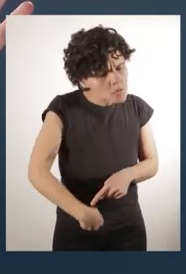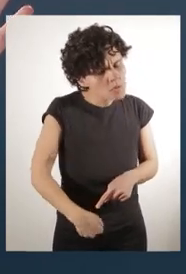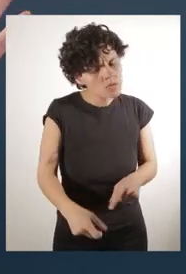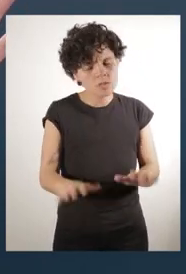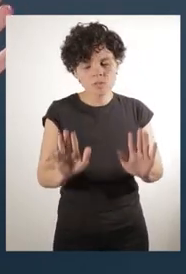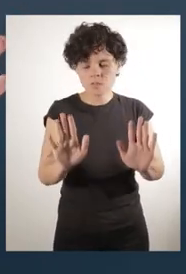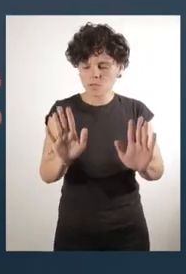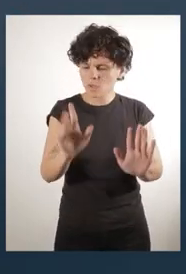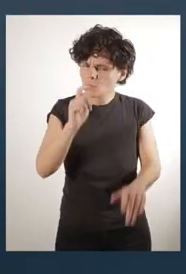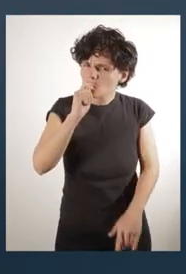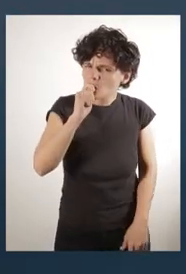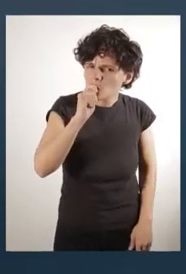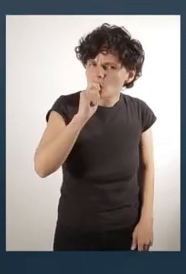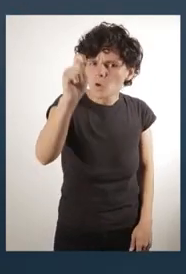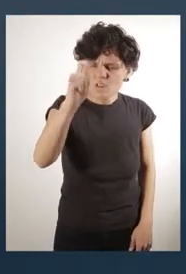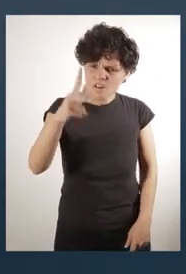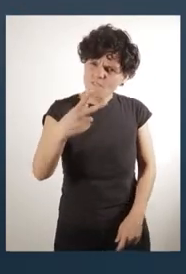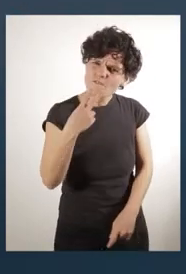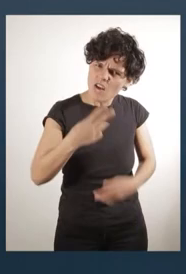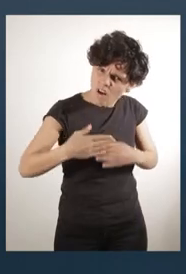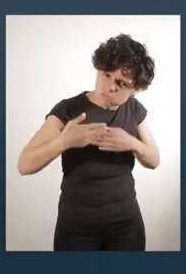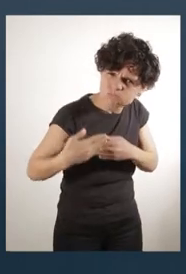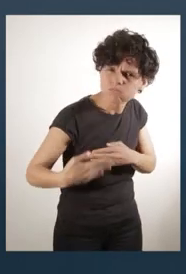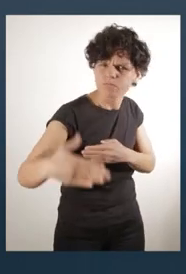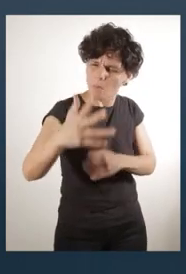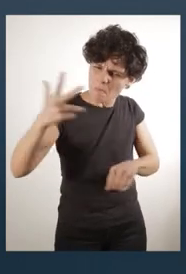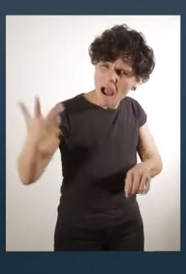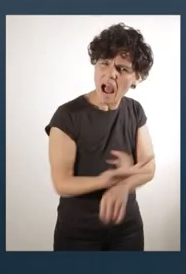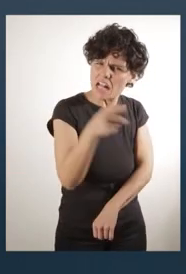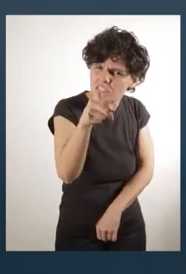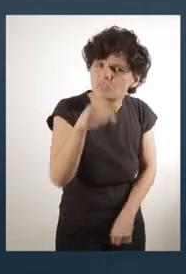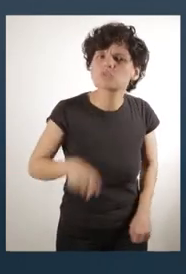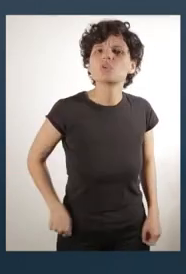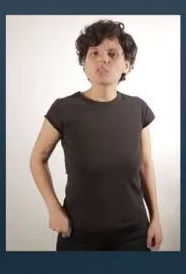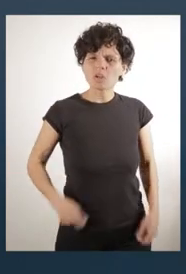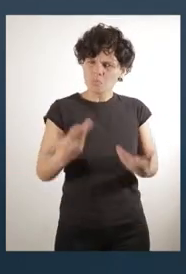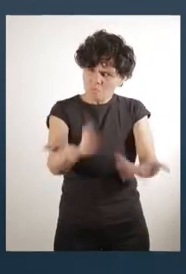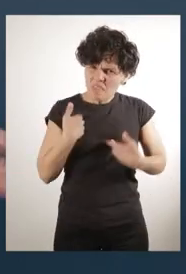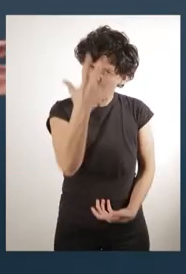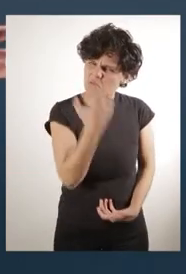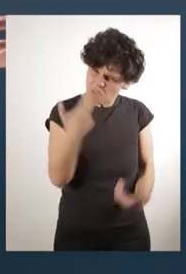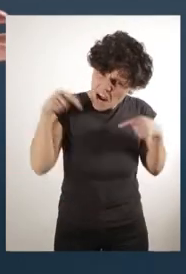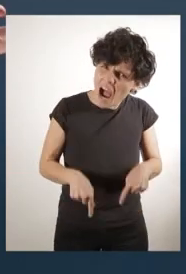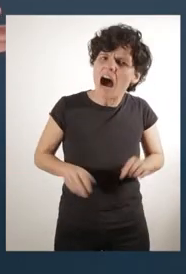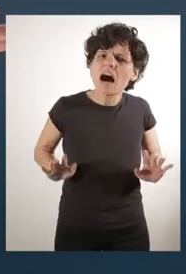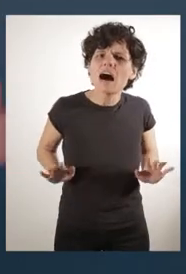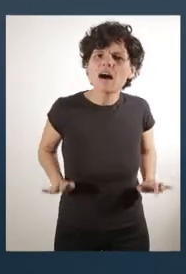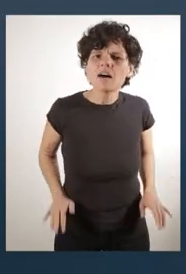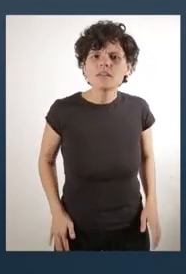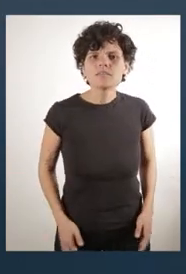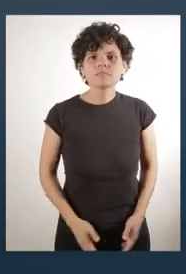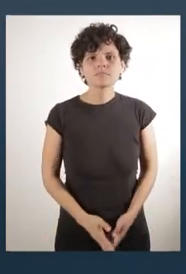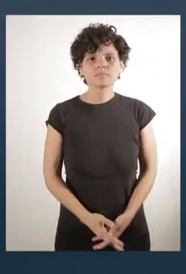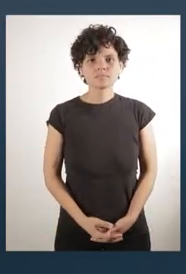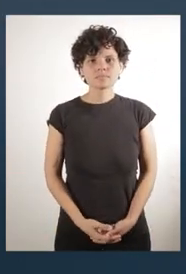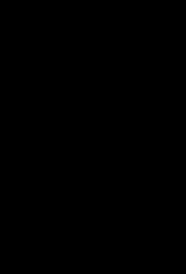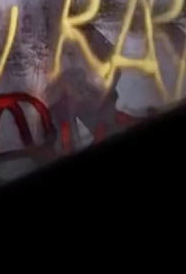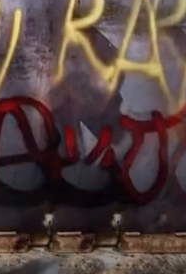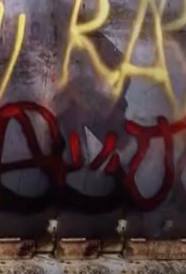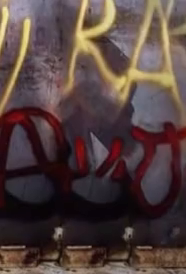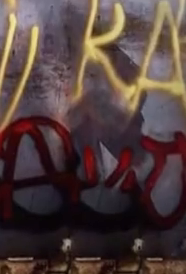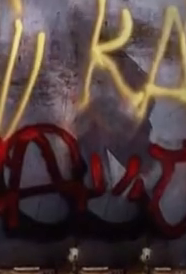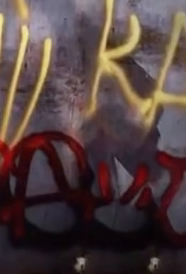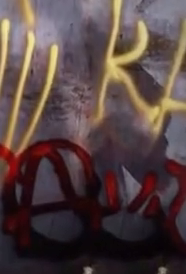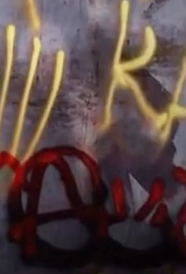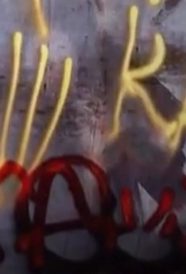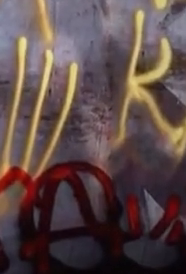así, yo te juro que la maldición te va a perseguir por el resto de tu vida. ¡Que hay que joder a mamea, cana!